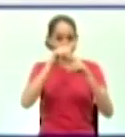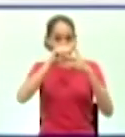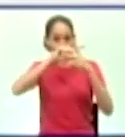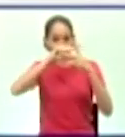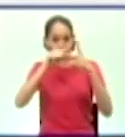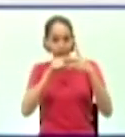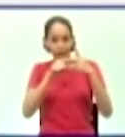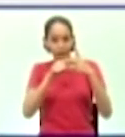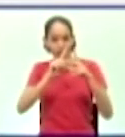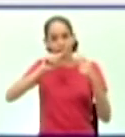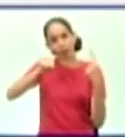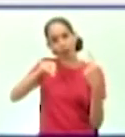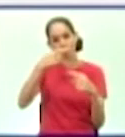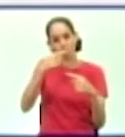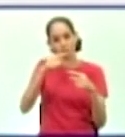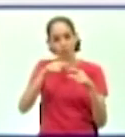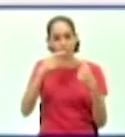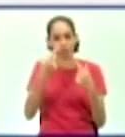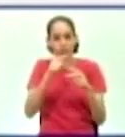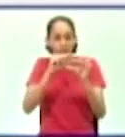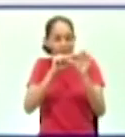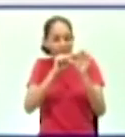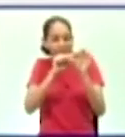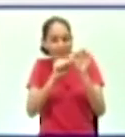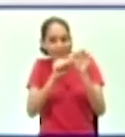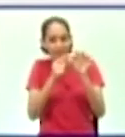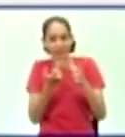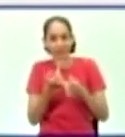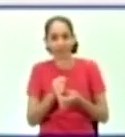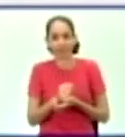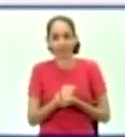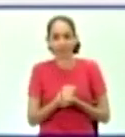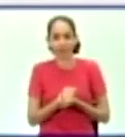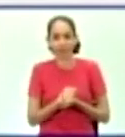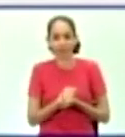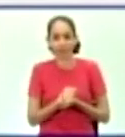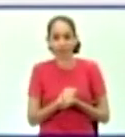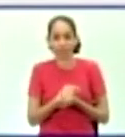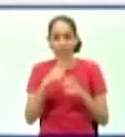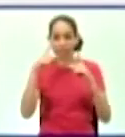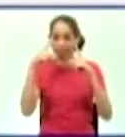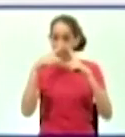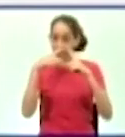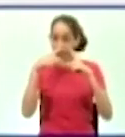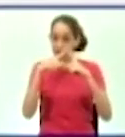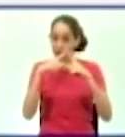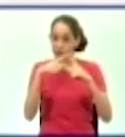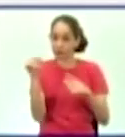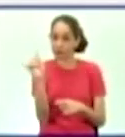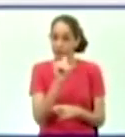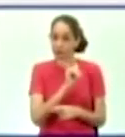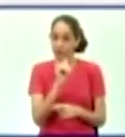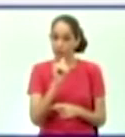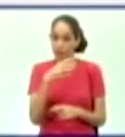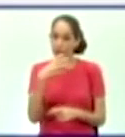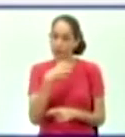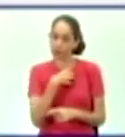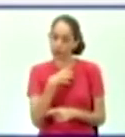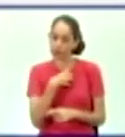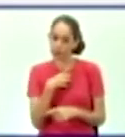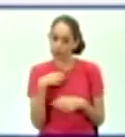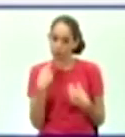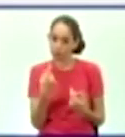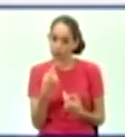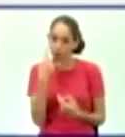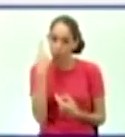por el vértice. Entonces escribimos que los triángulos son iguales por tener un lado y